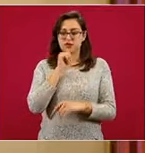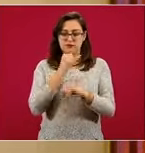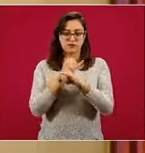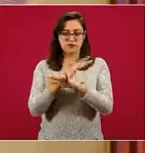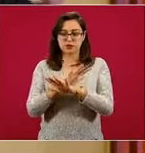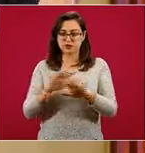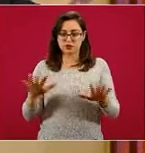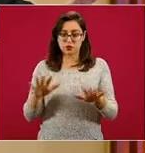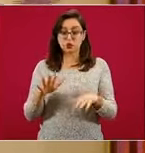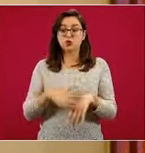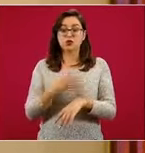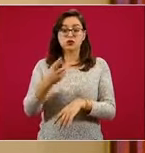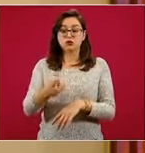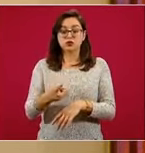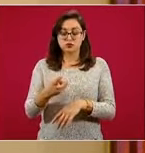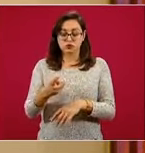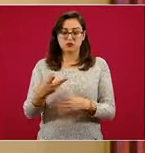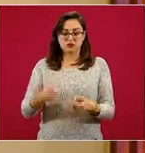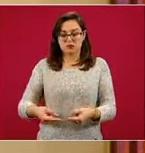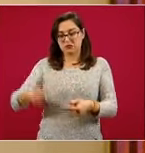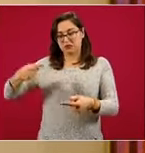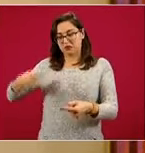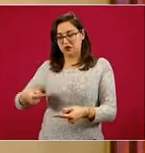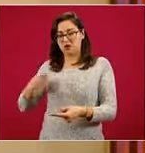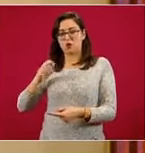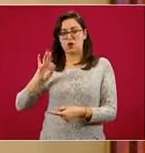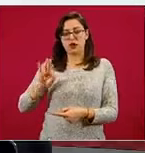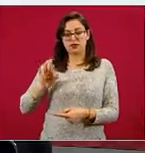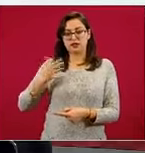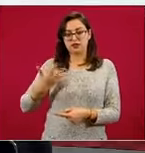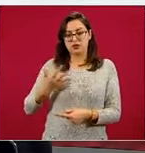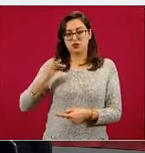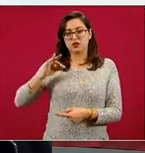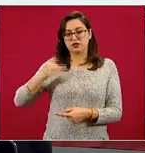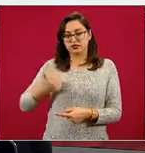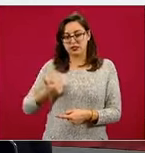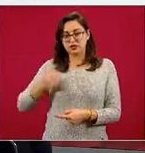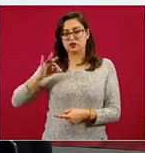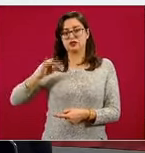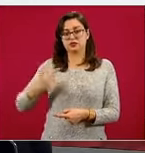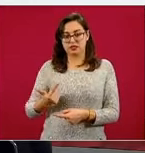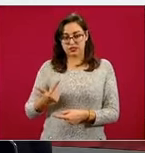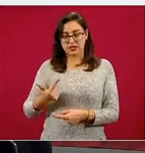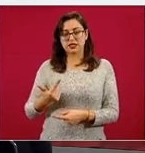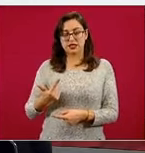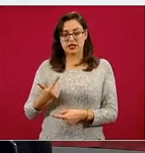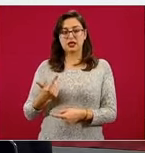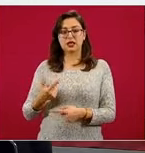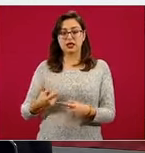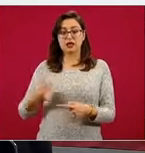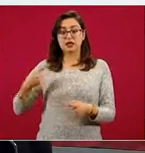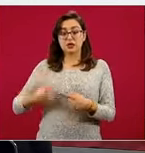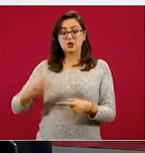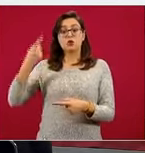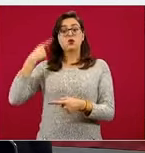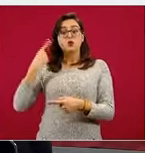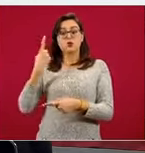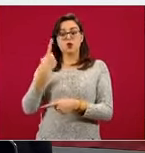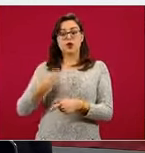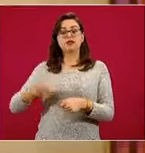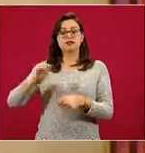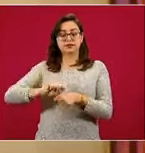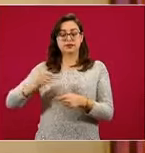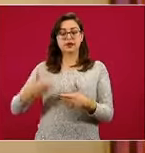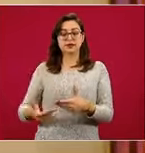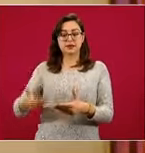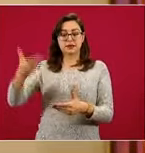semana 48, por eso no aparece la 48. Aparece sí la 47, que es la semana pasada, pero como